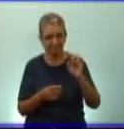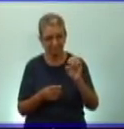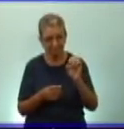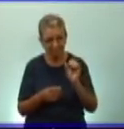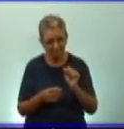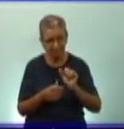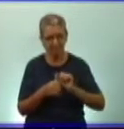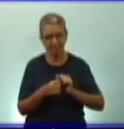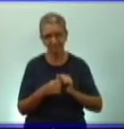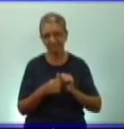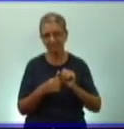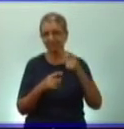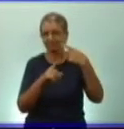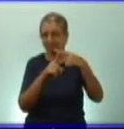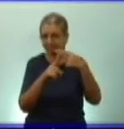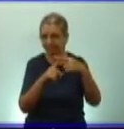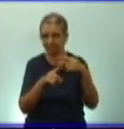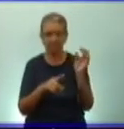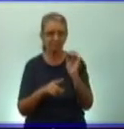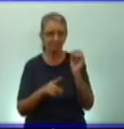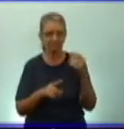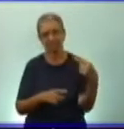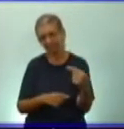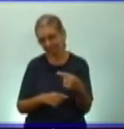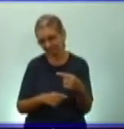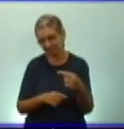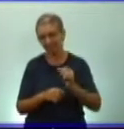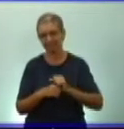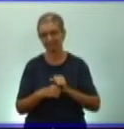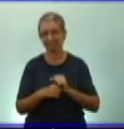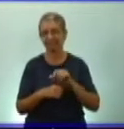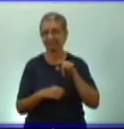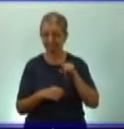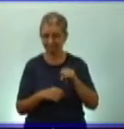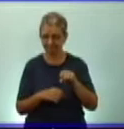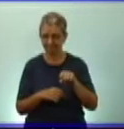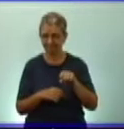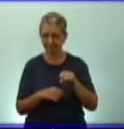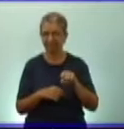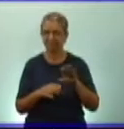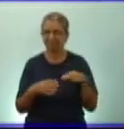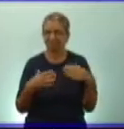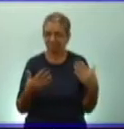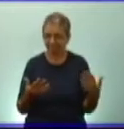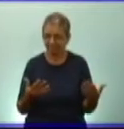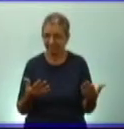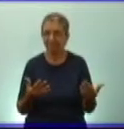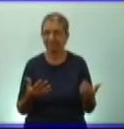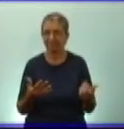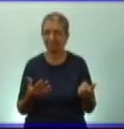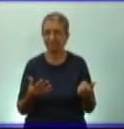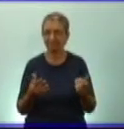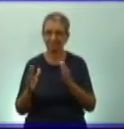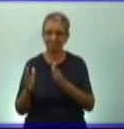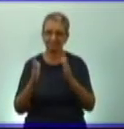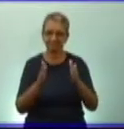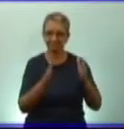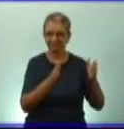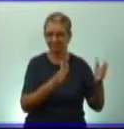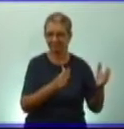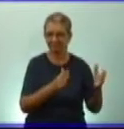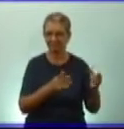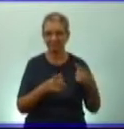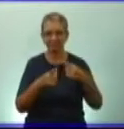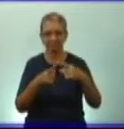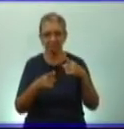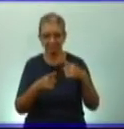que tienen carga positiva o carga negativa. Y que por tanto, estos óxidos no metálicos se clasifican como